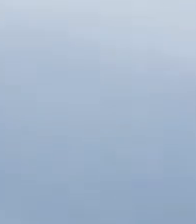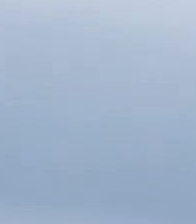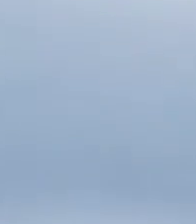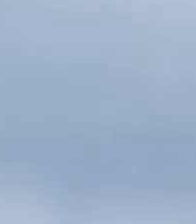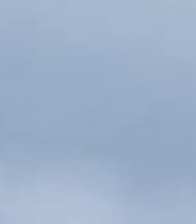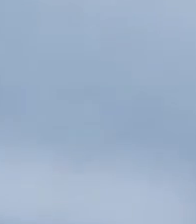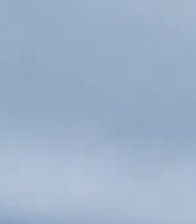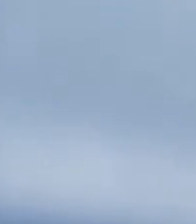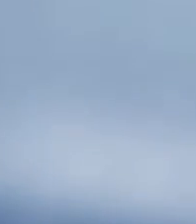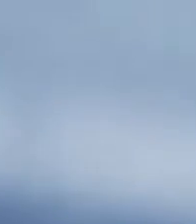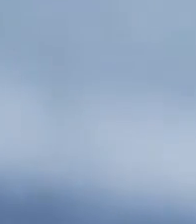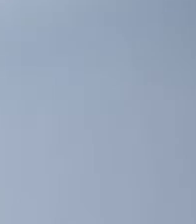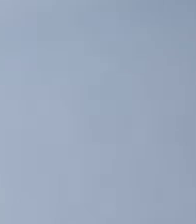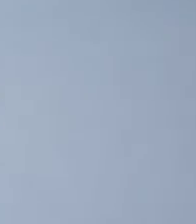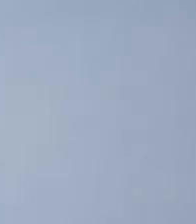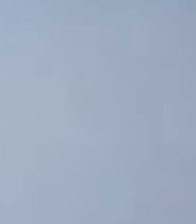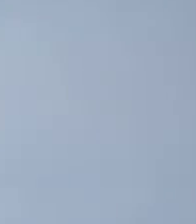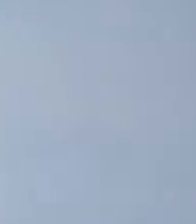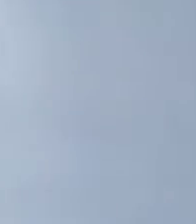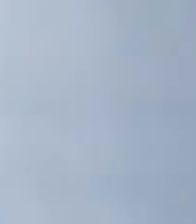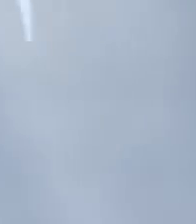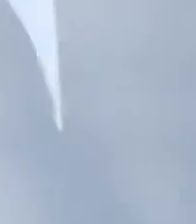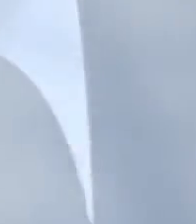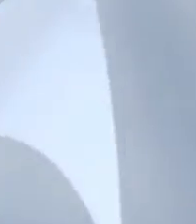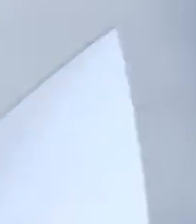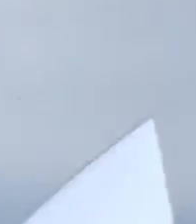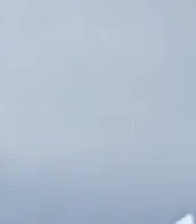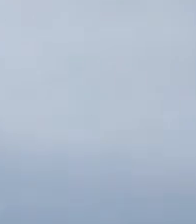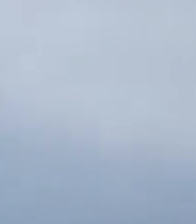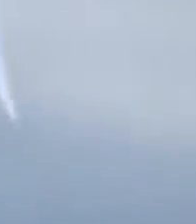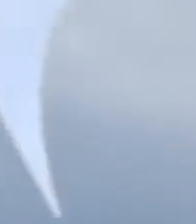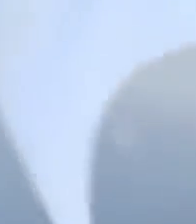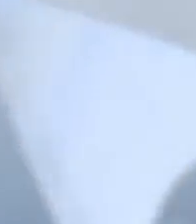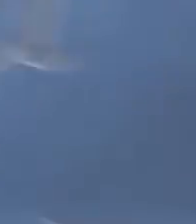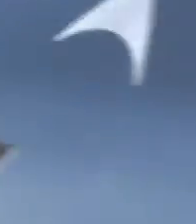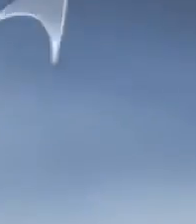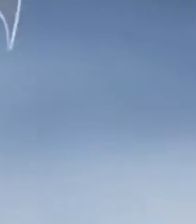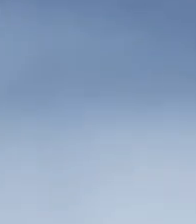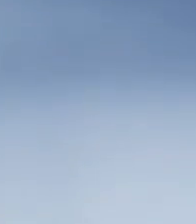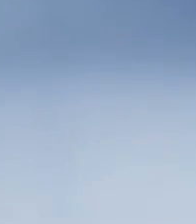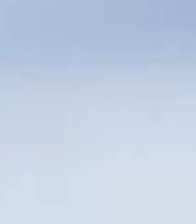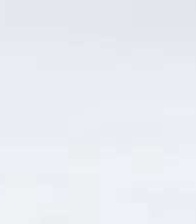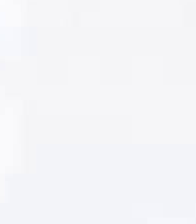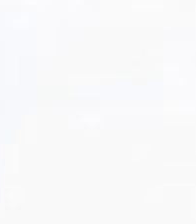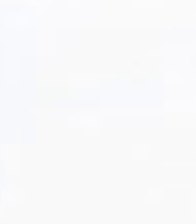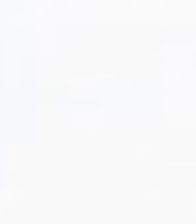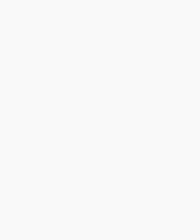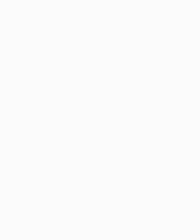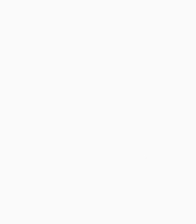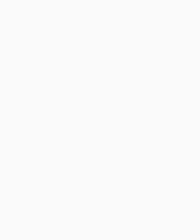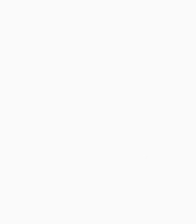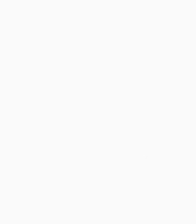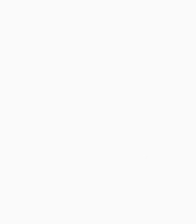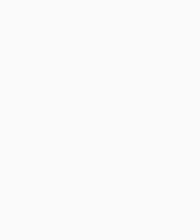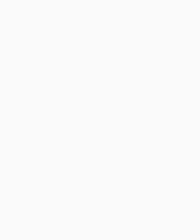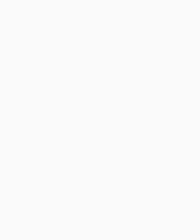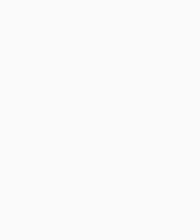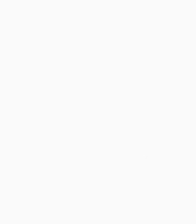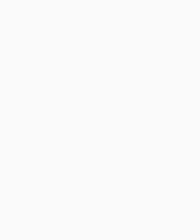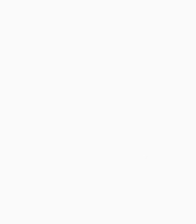En Enlace Televisión, las noticias son presentadas con el patrocinio de Impala Terminals Barranca